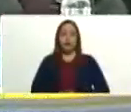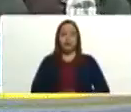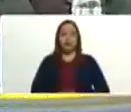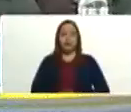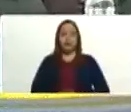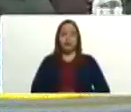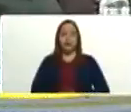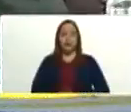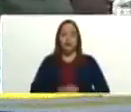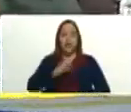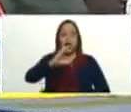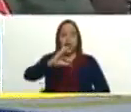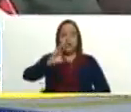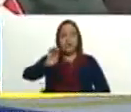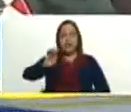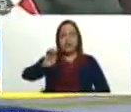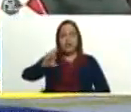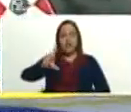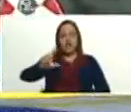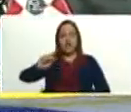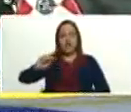La CELAC